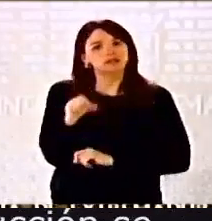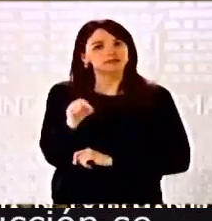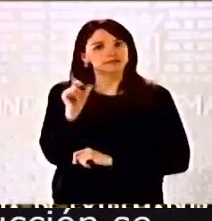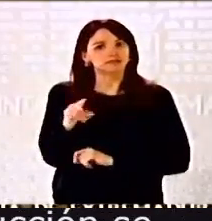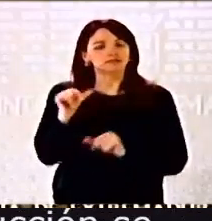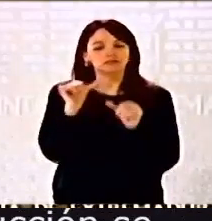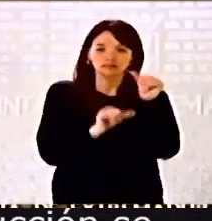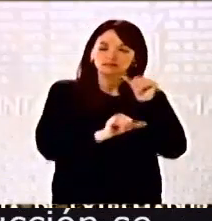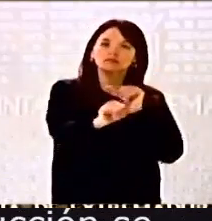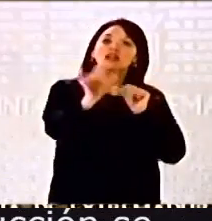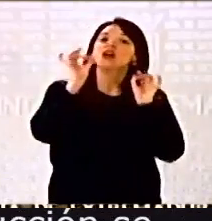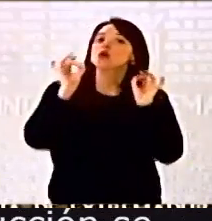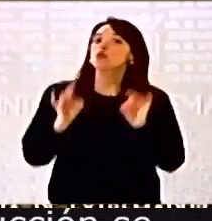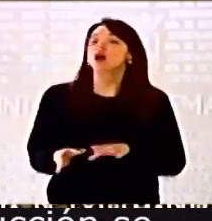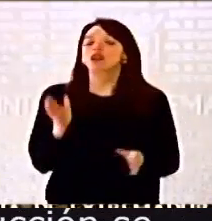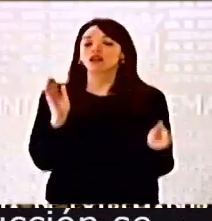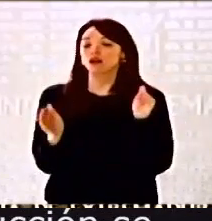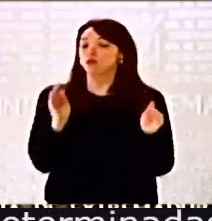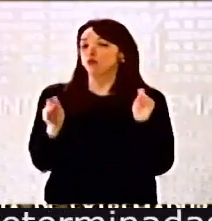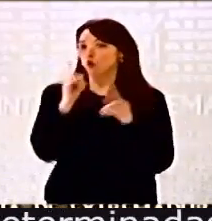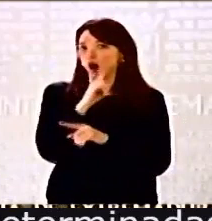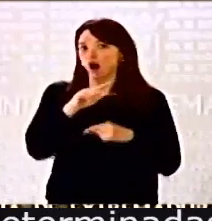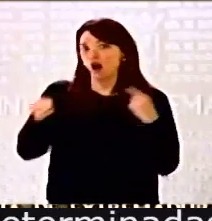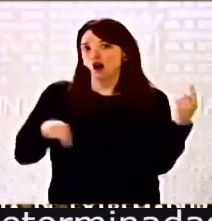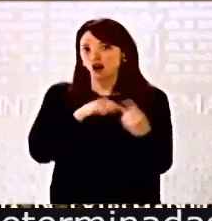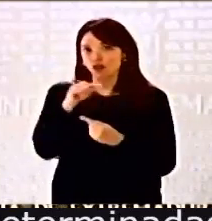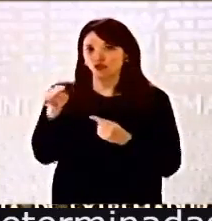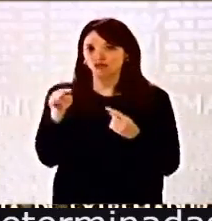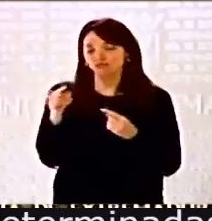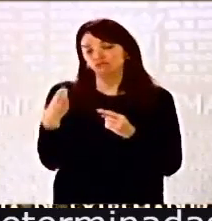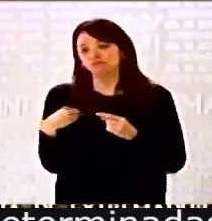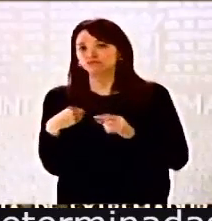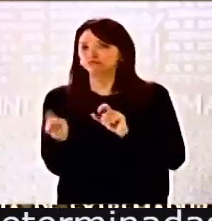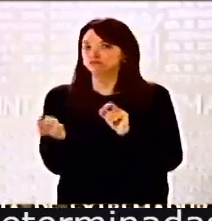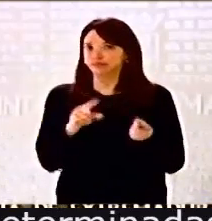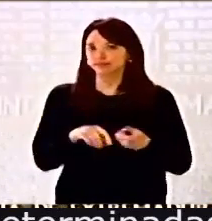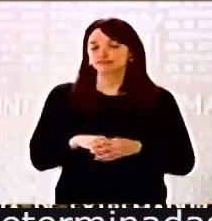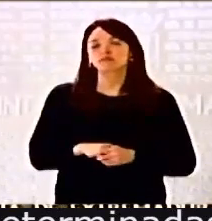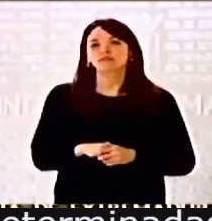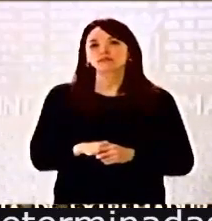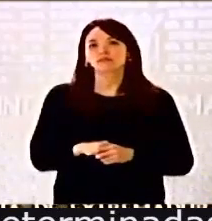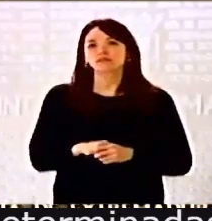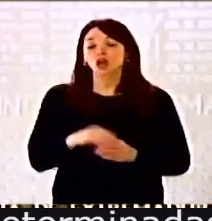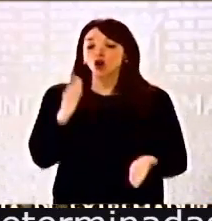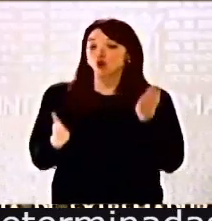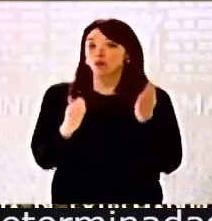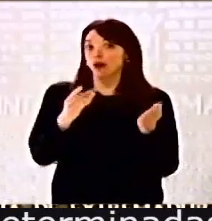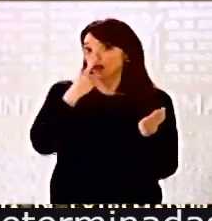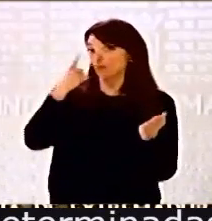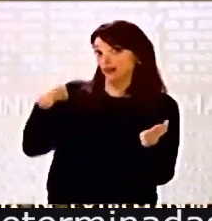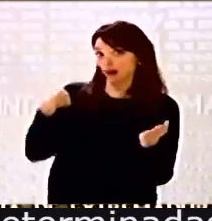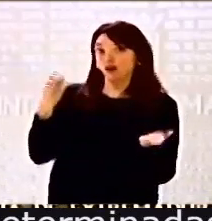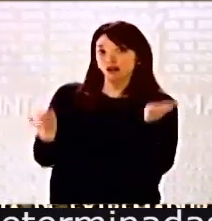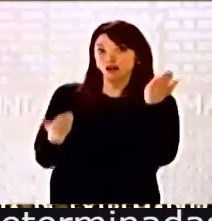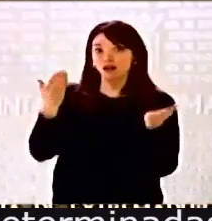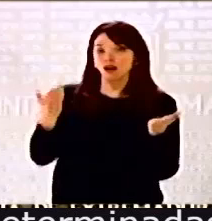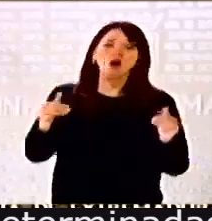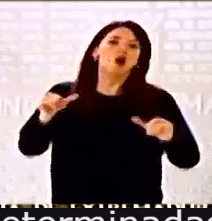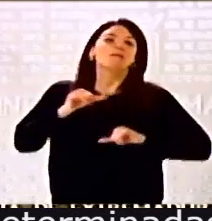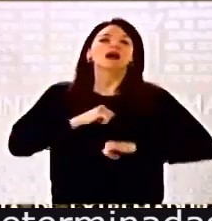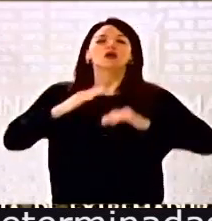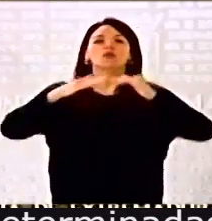determinadas etapas del año. En esa comparativa interanual bajó el paro en agricultura